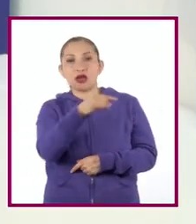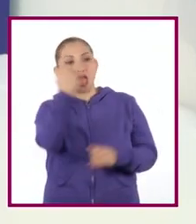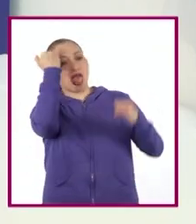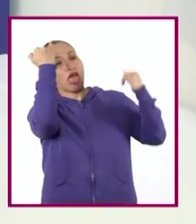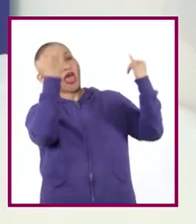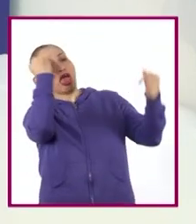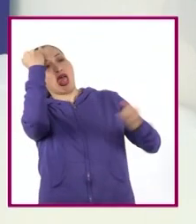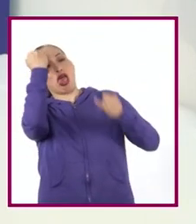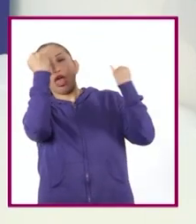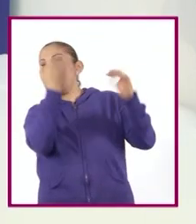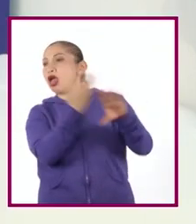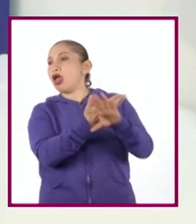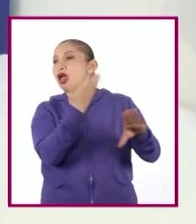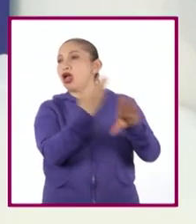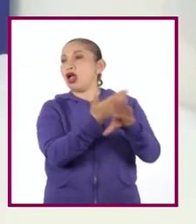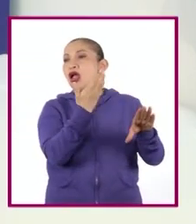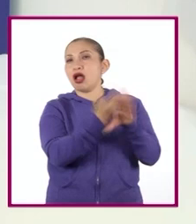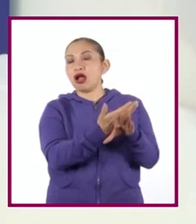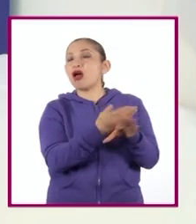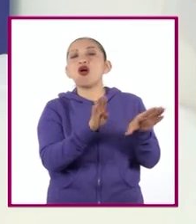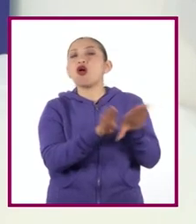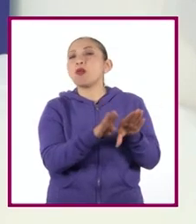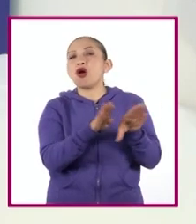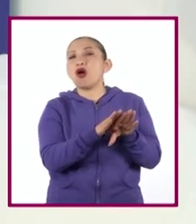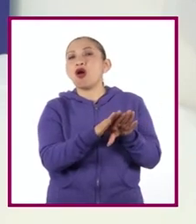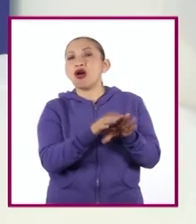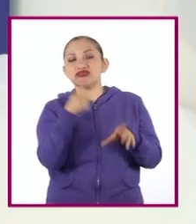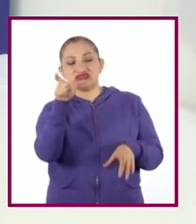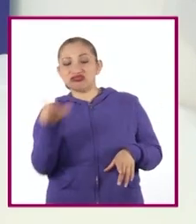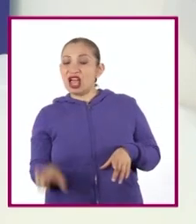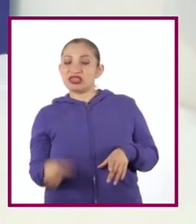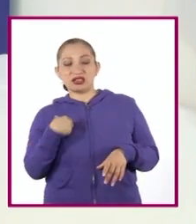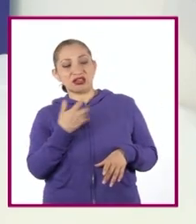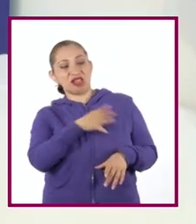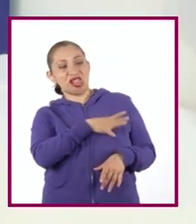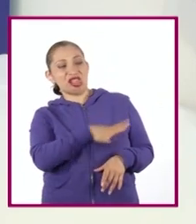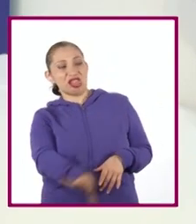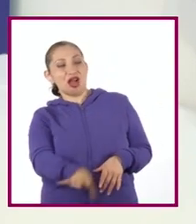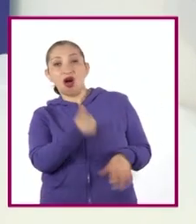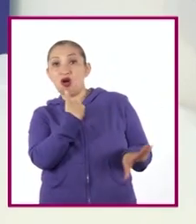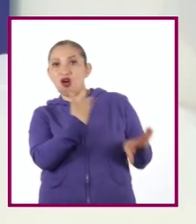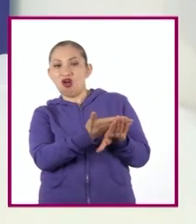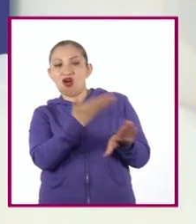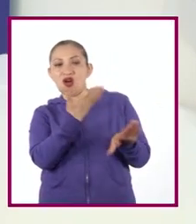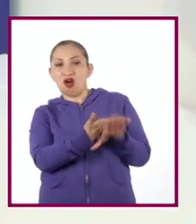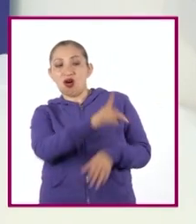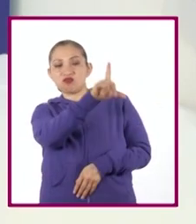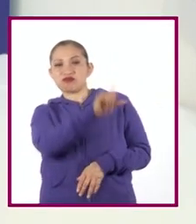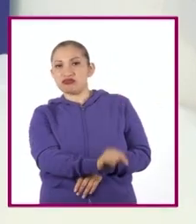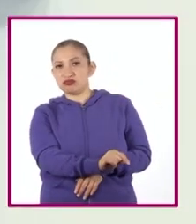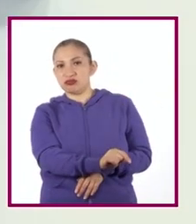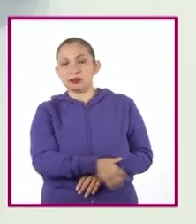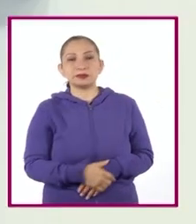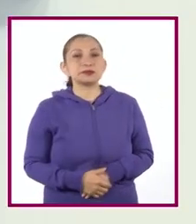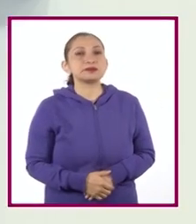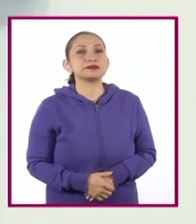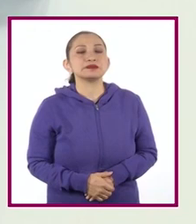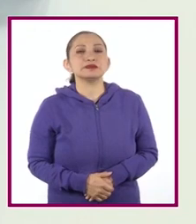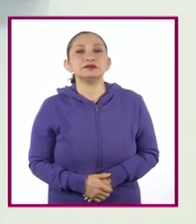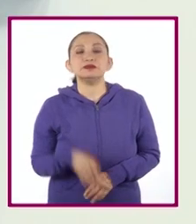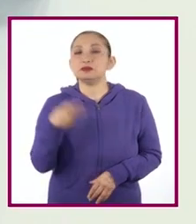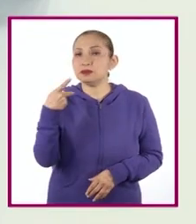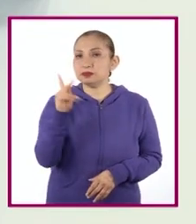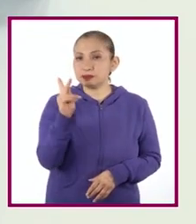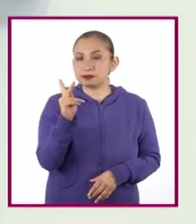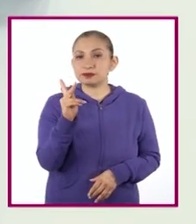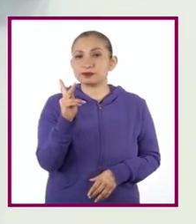grupos étnicos que se manifestaban con actitudes de desprestigio y menosprecio. Sin